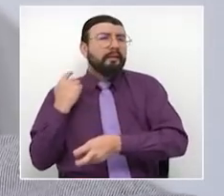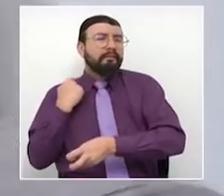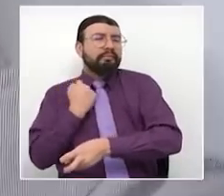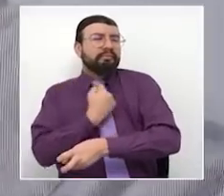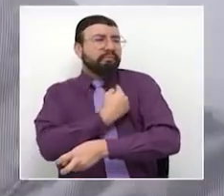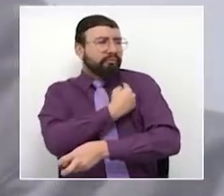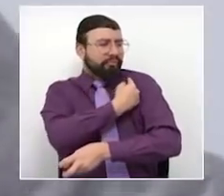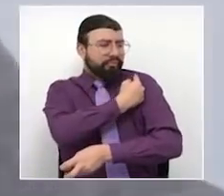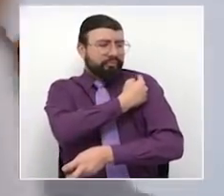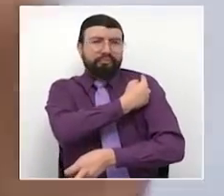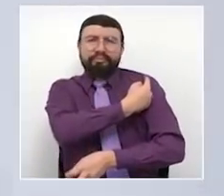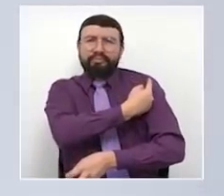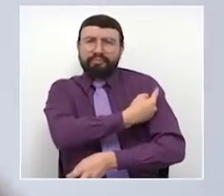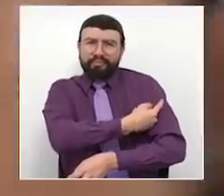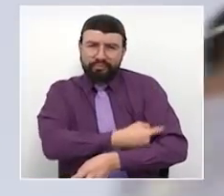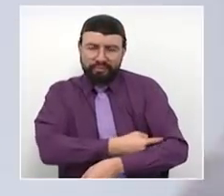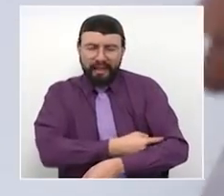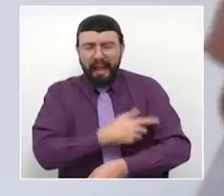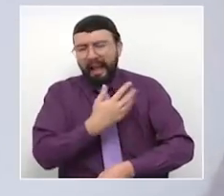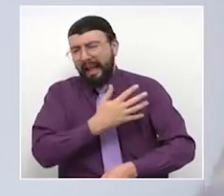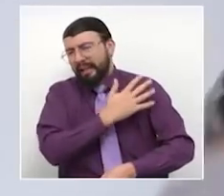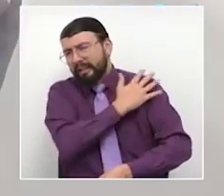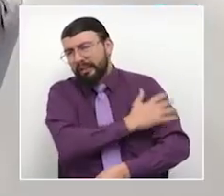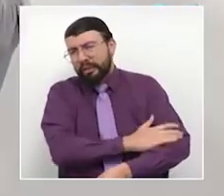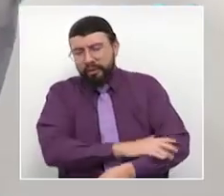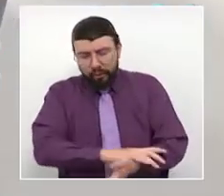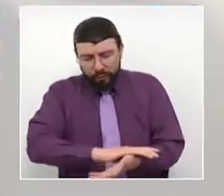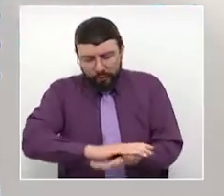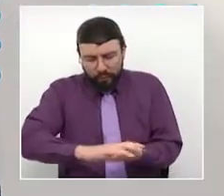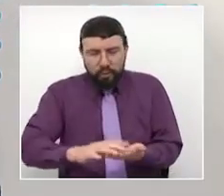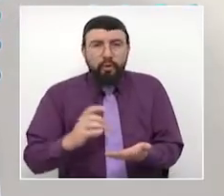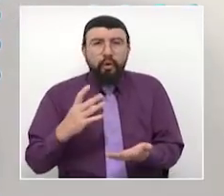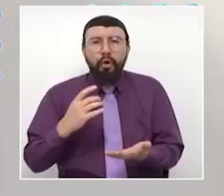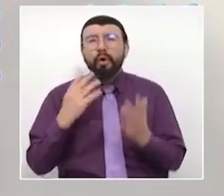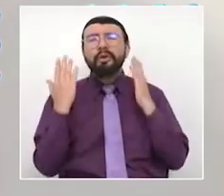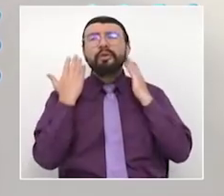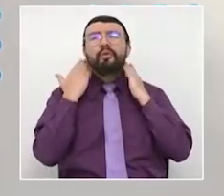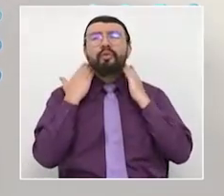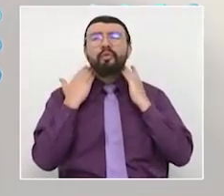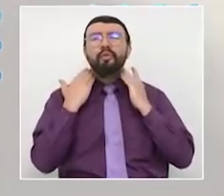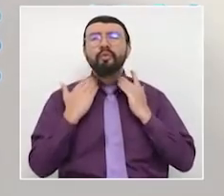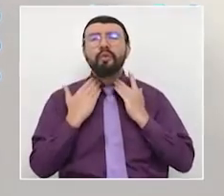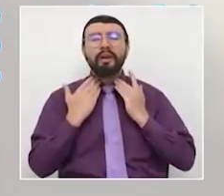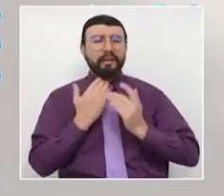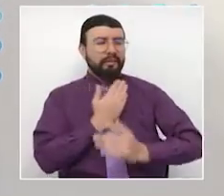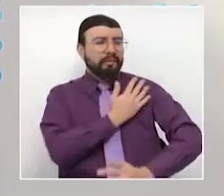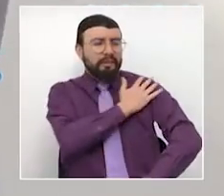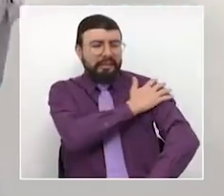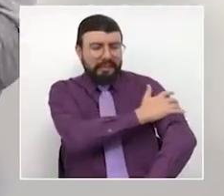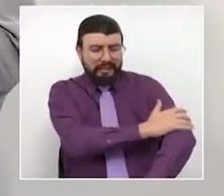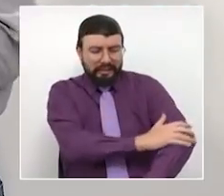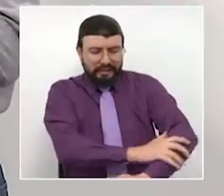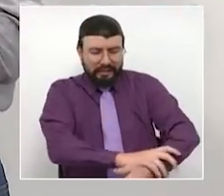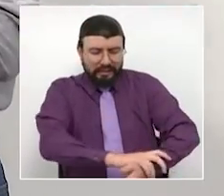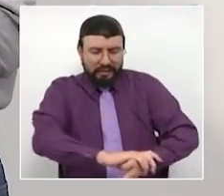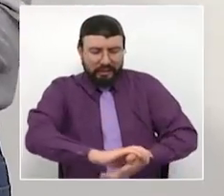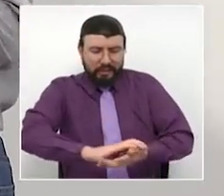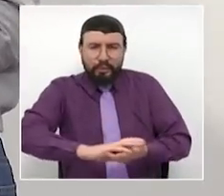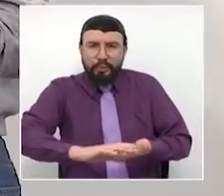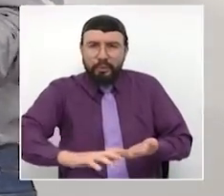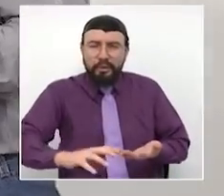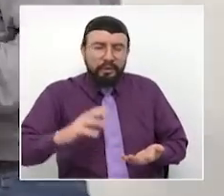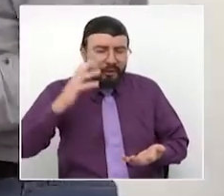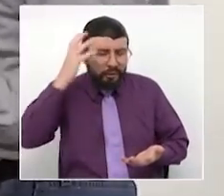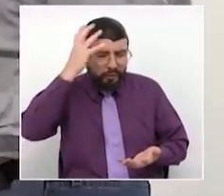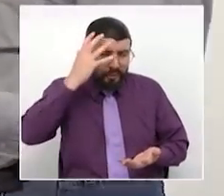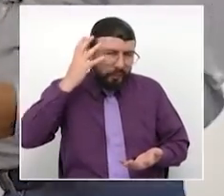esa patología de calambres en las manos, dolor en los cuellos, dolor hacia la región occipital en la